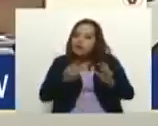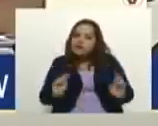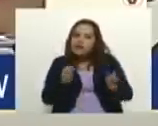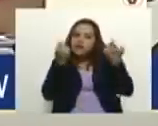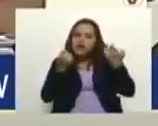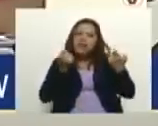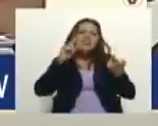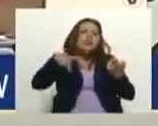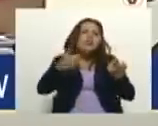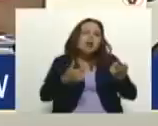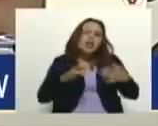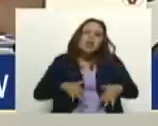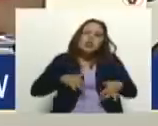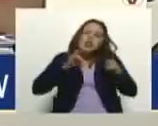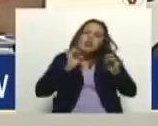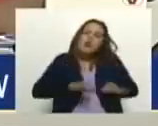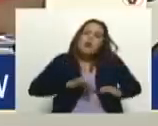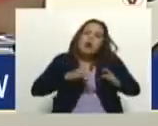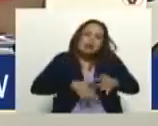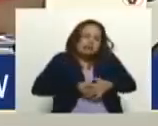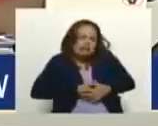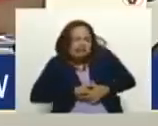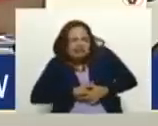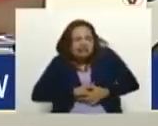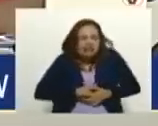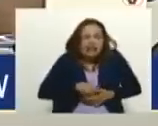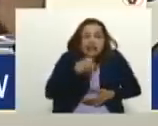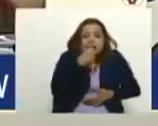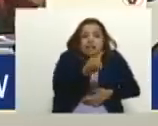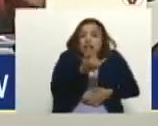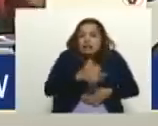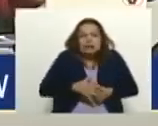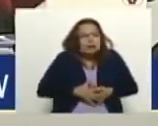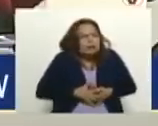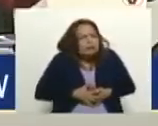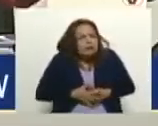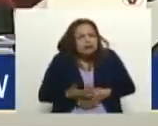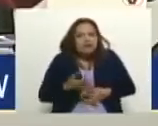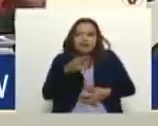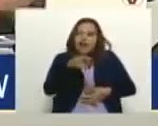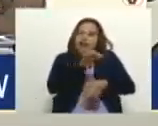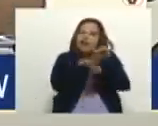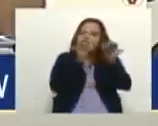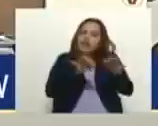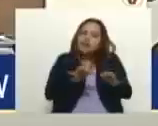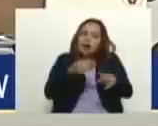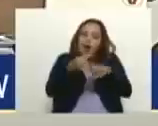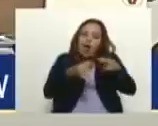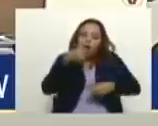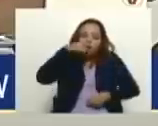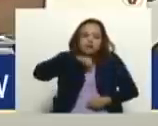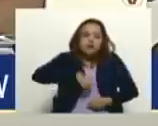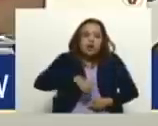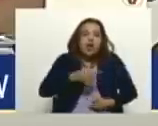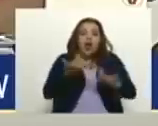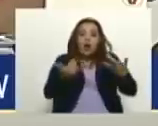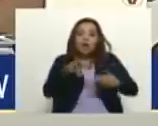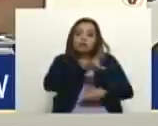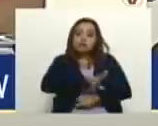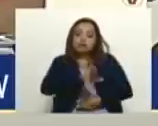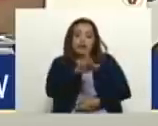dolores espantosos, dicen. Esa metodología, ese método lo están usando ahora.